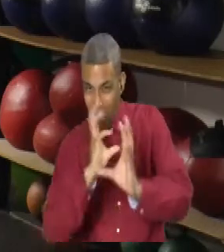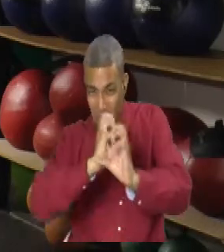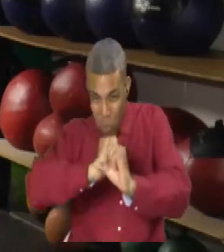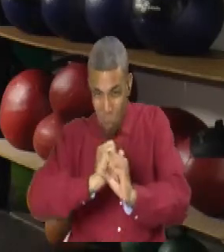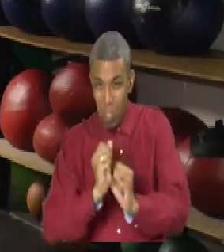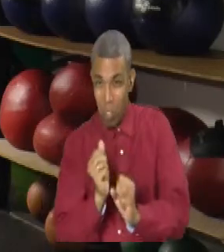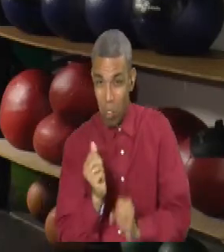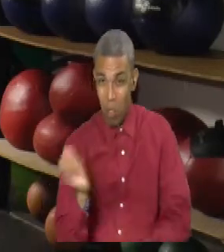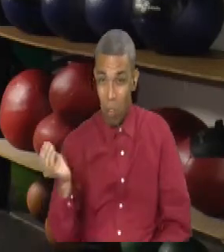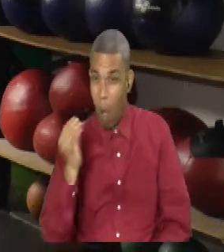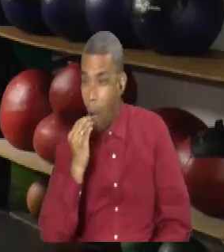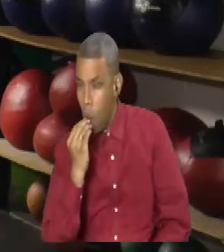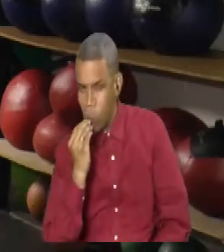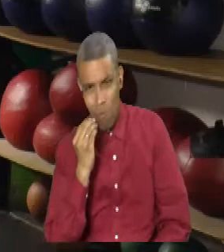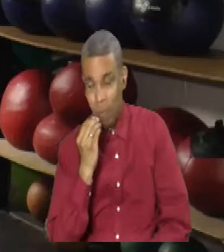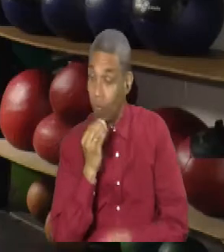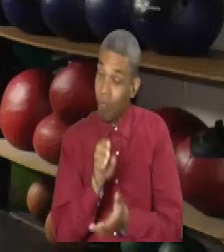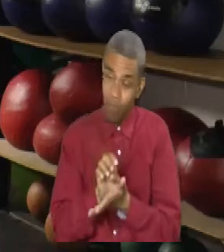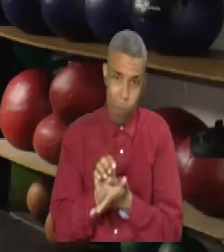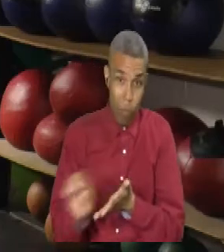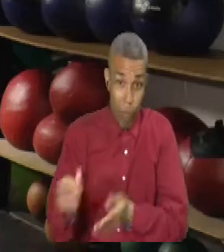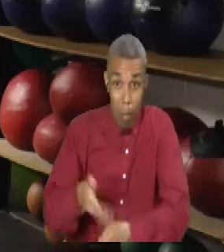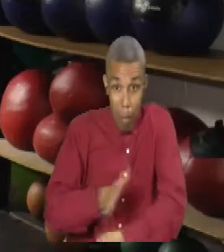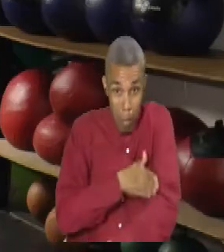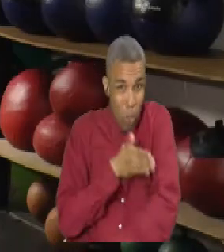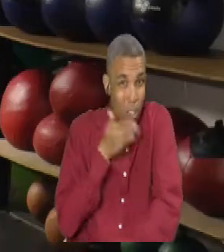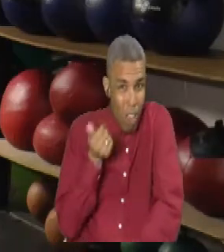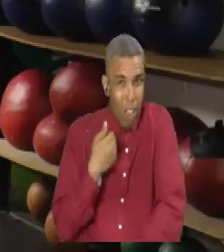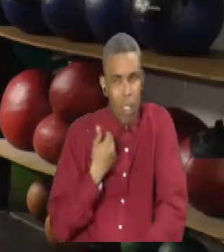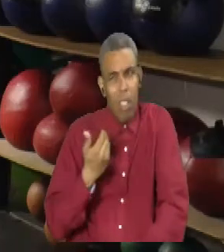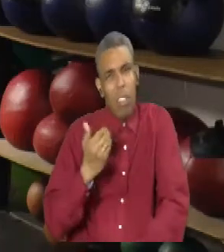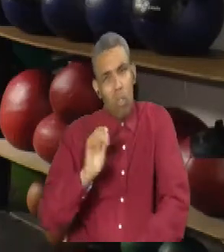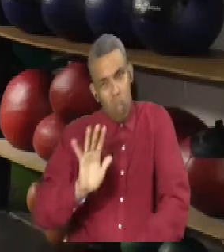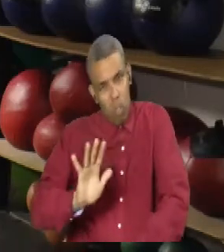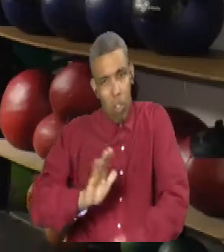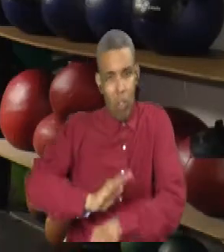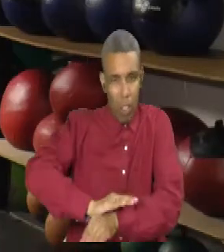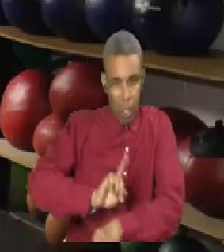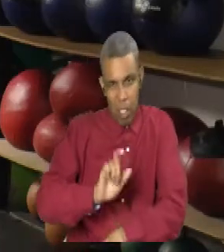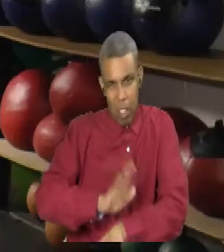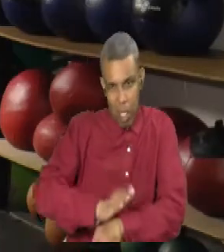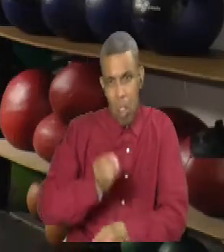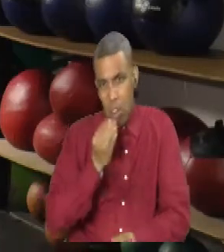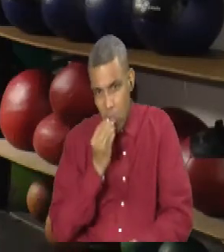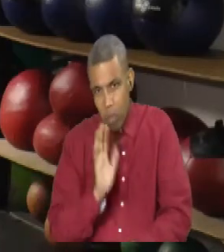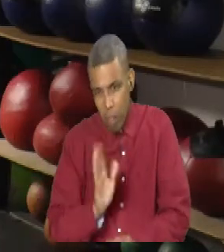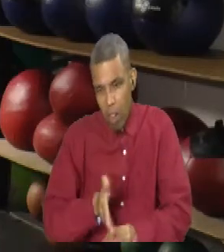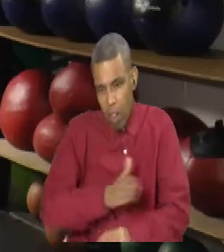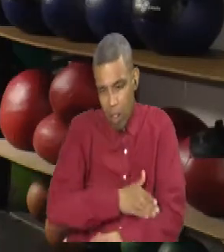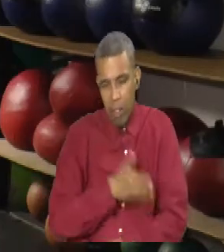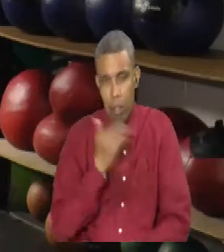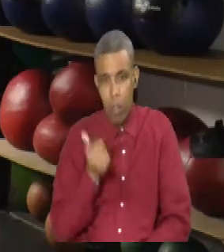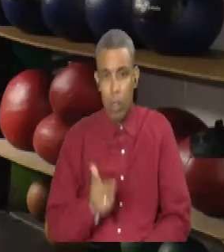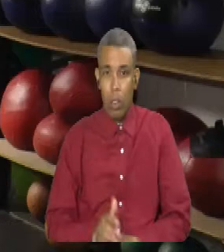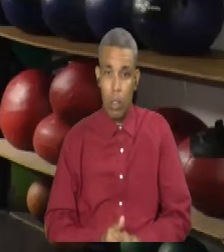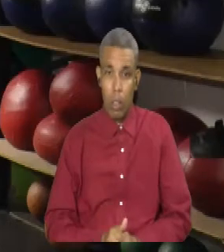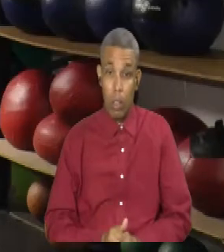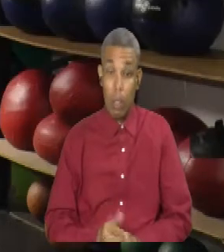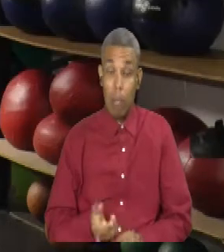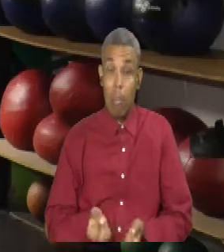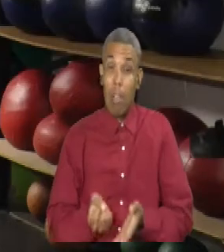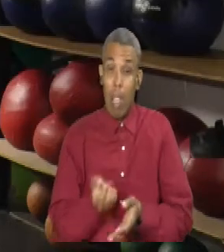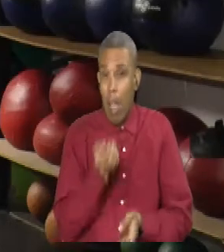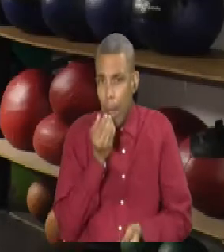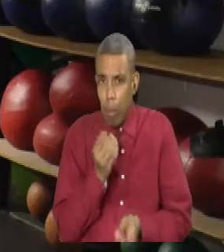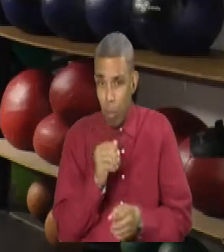a empezar a hacer es subirlos de peso, tener una mala digestión y que al día siguiente se van a sentir muy